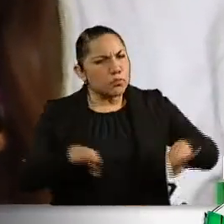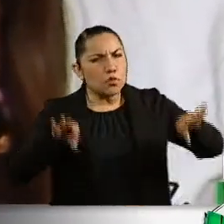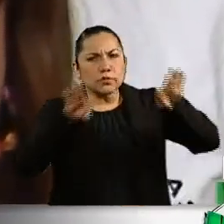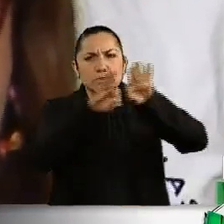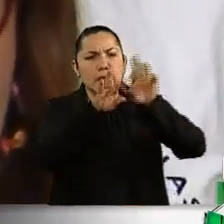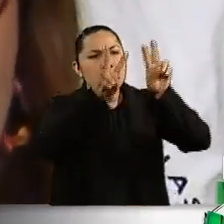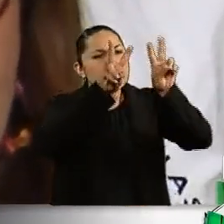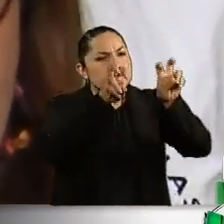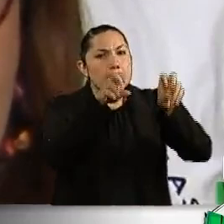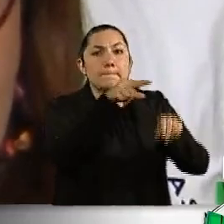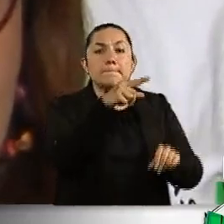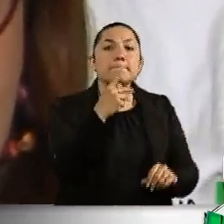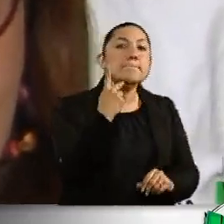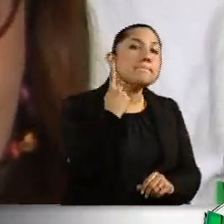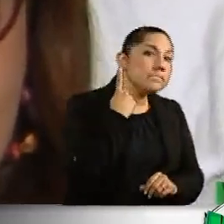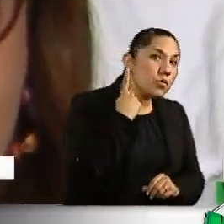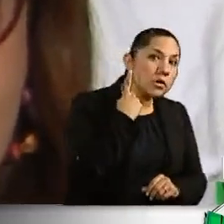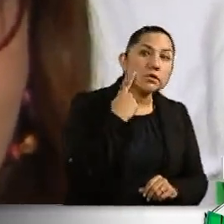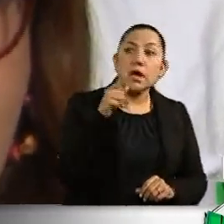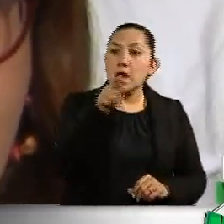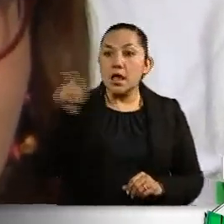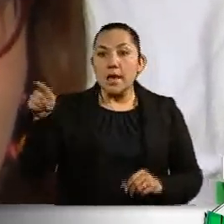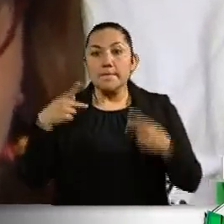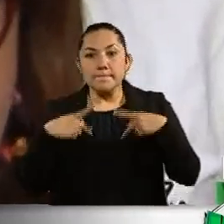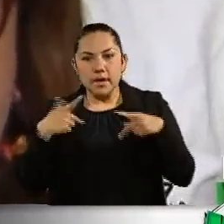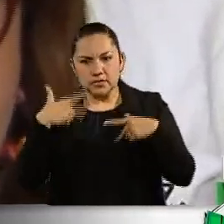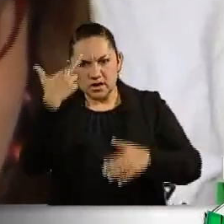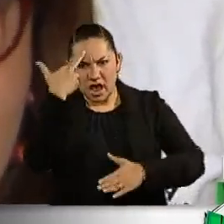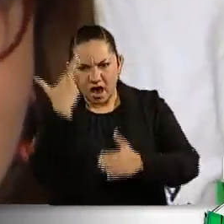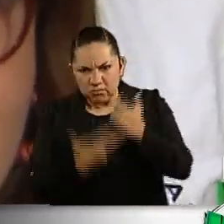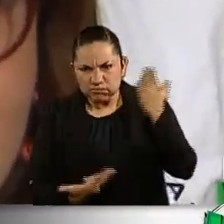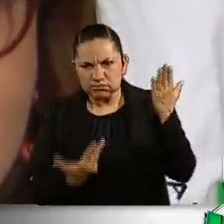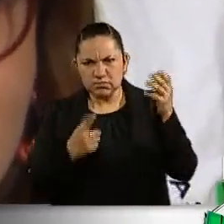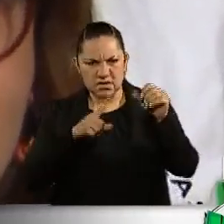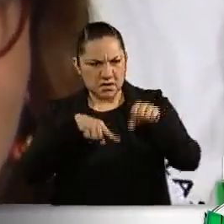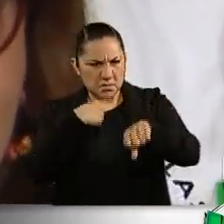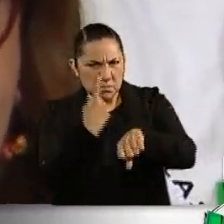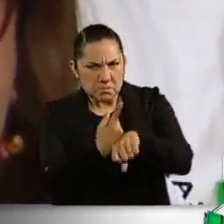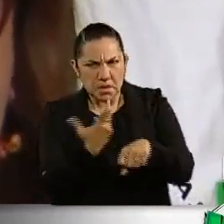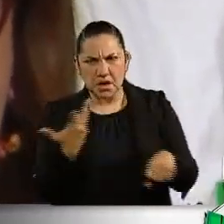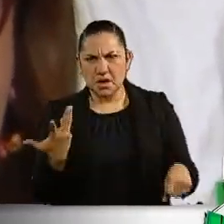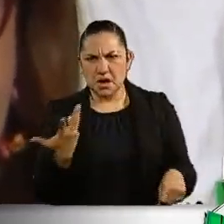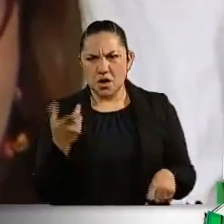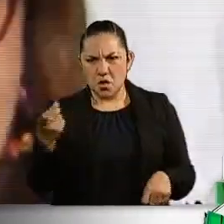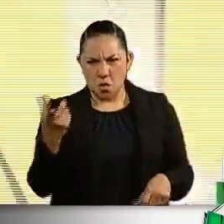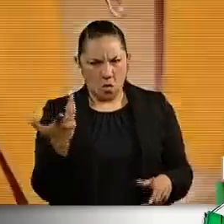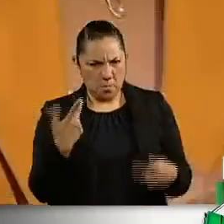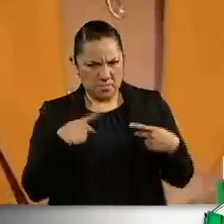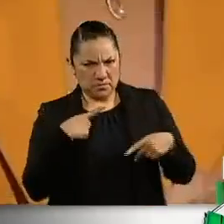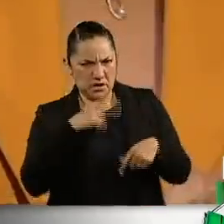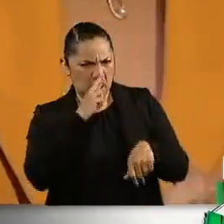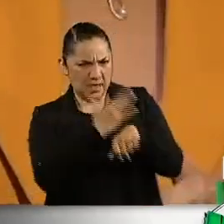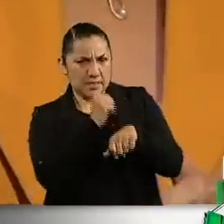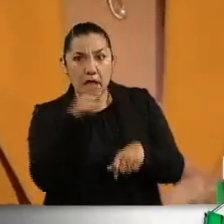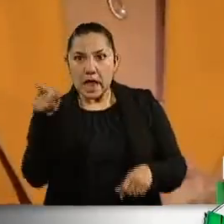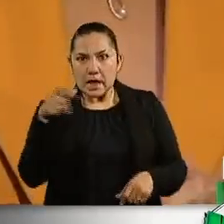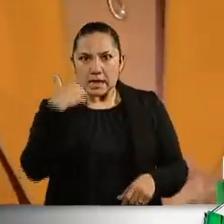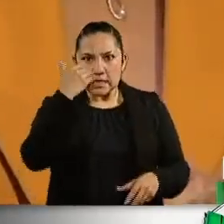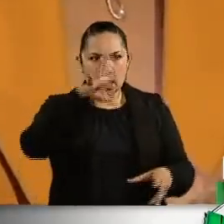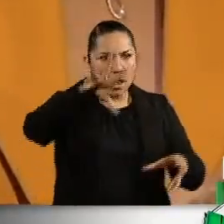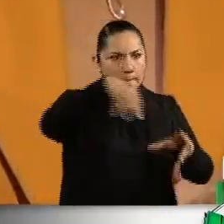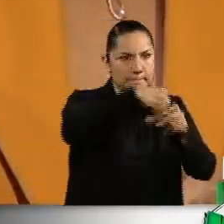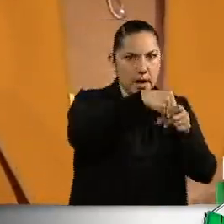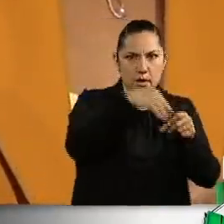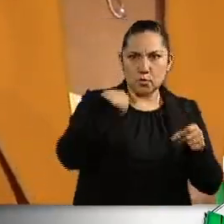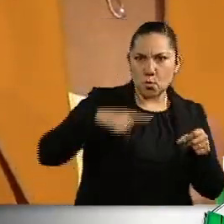de pensión de los cargos públicos y de los espacios de representación. En conferencia de